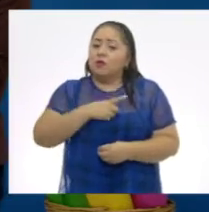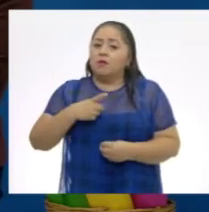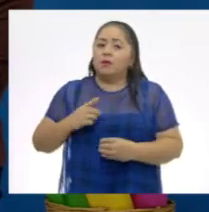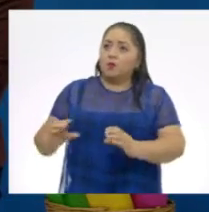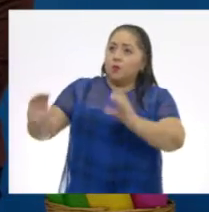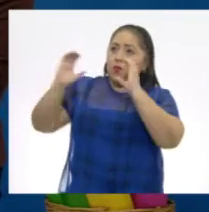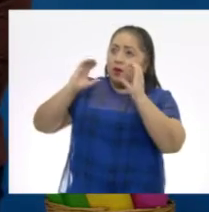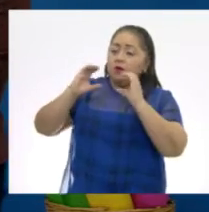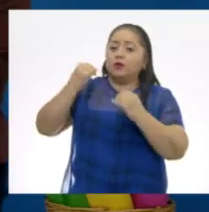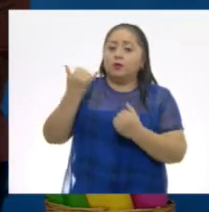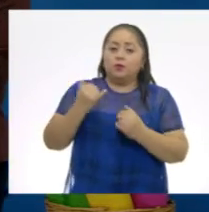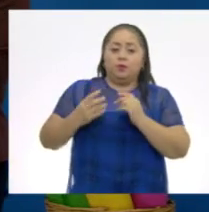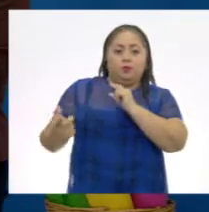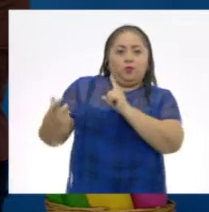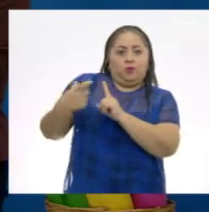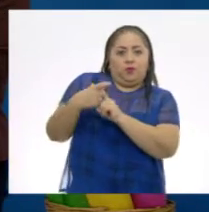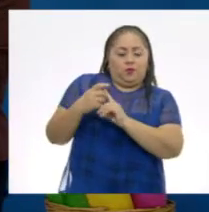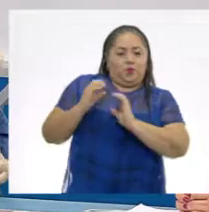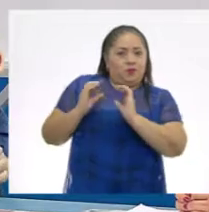y a protegernos.